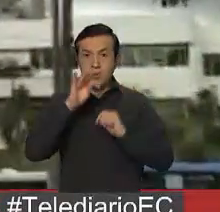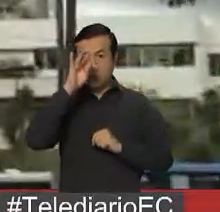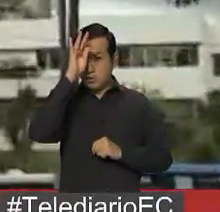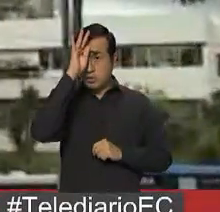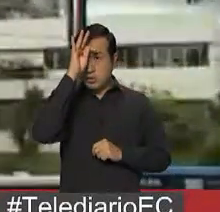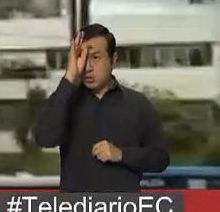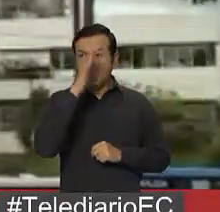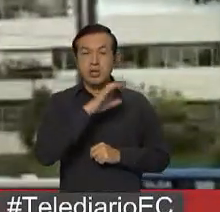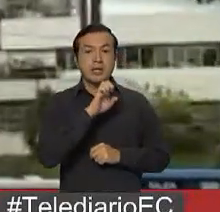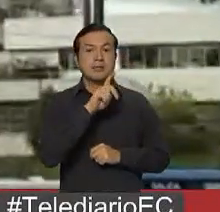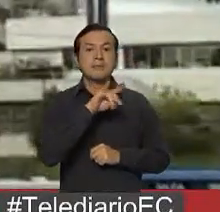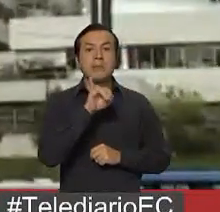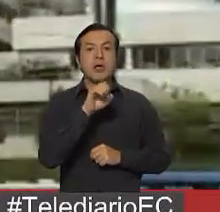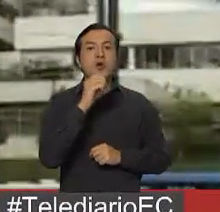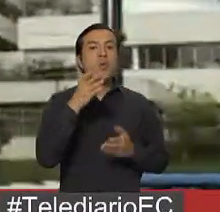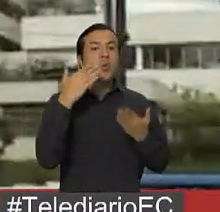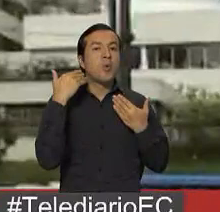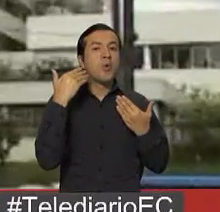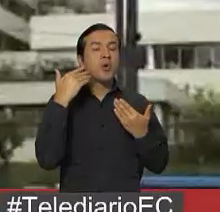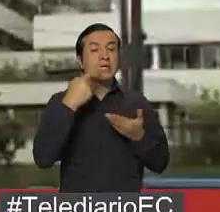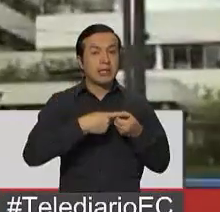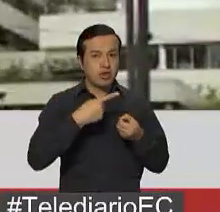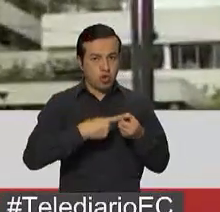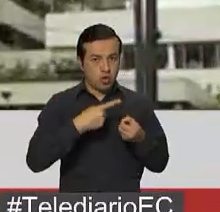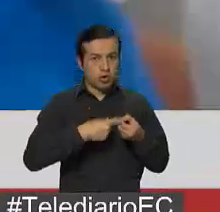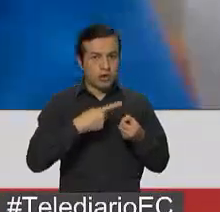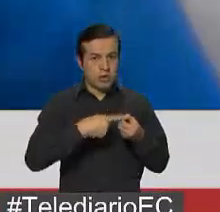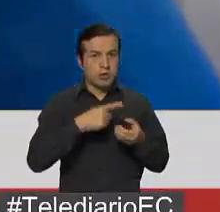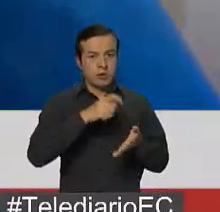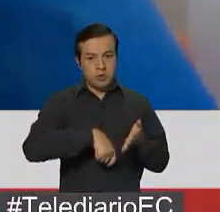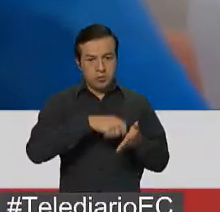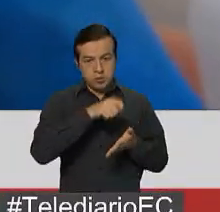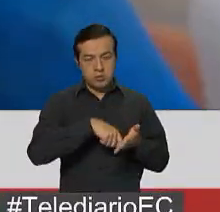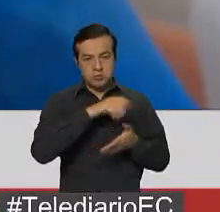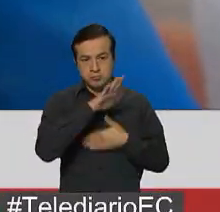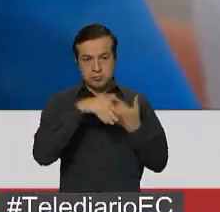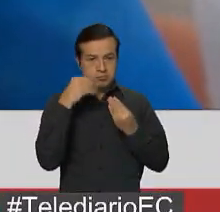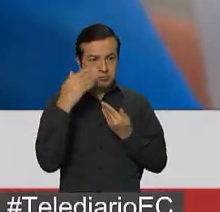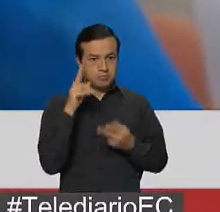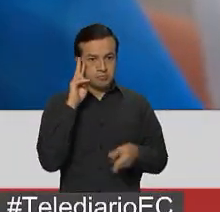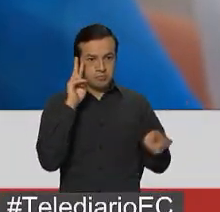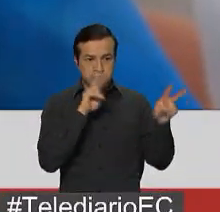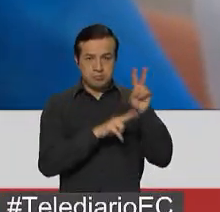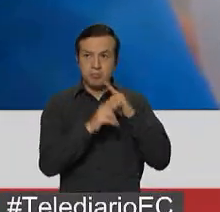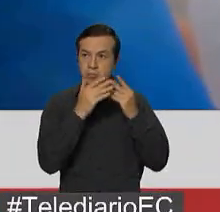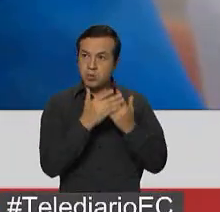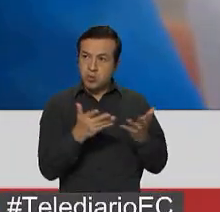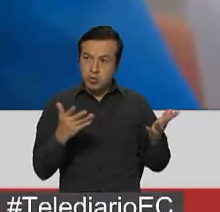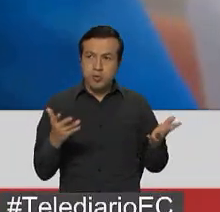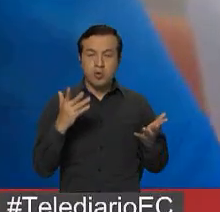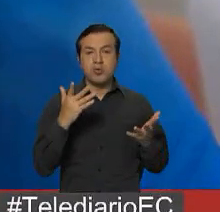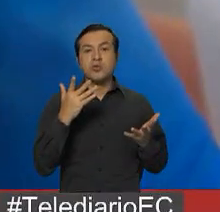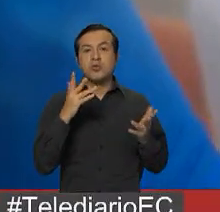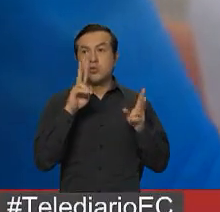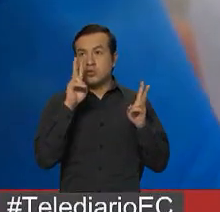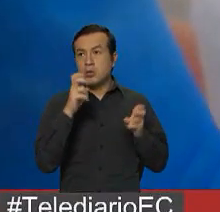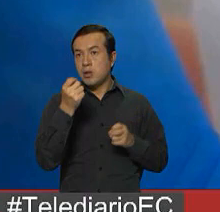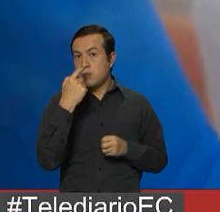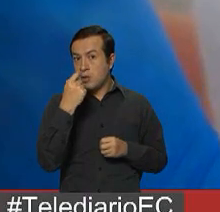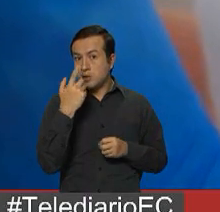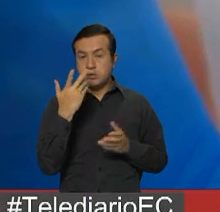de especialidades de eugenio espejo auditar a la contratación entrega y recepción de dispositivos insumos médicos y medicamentos